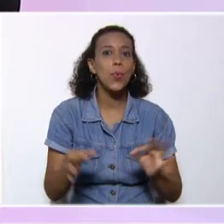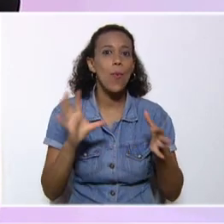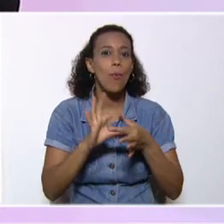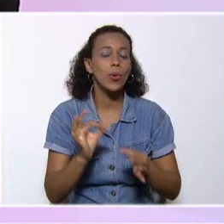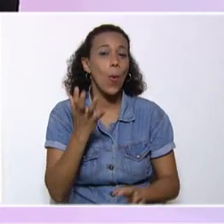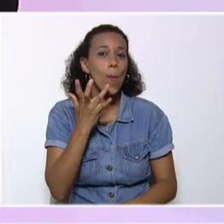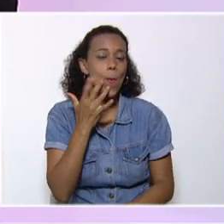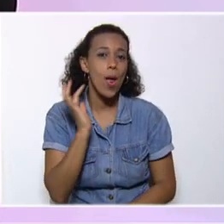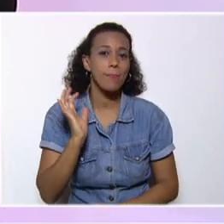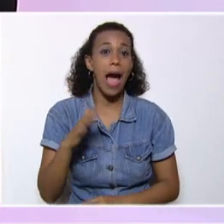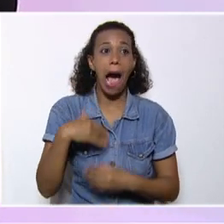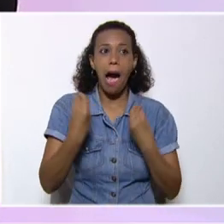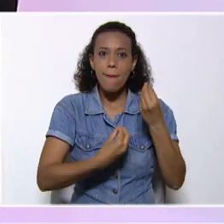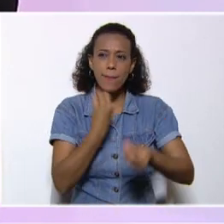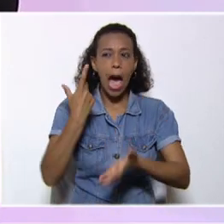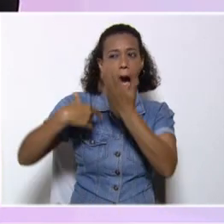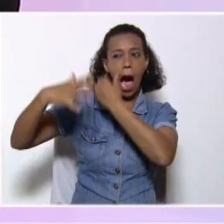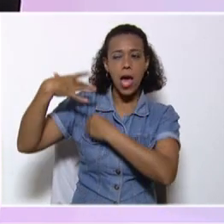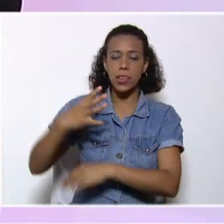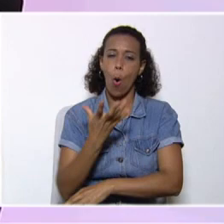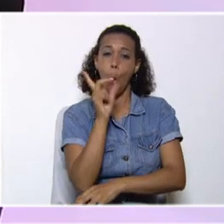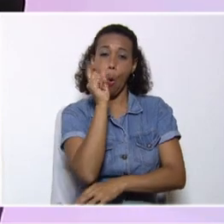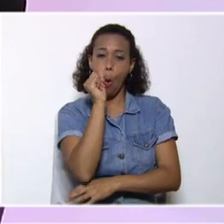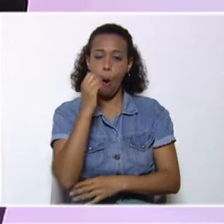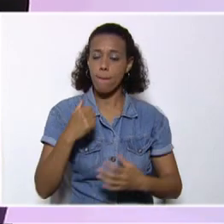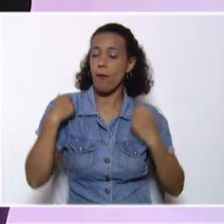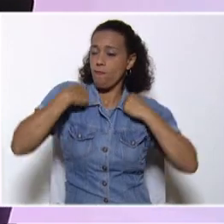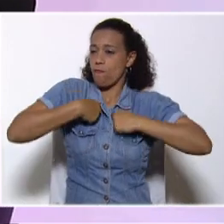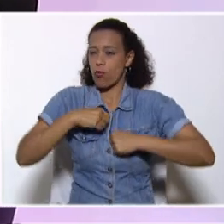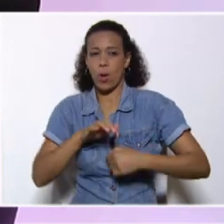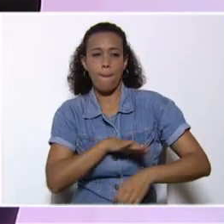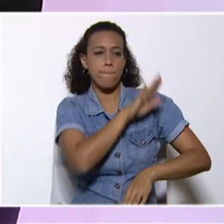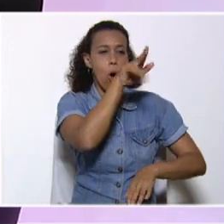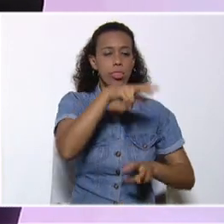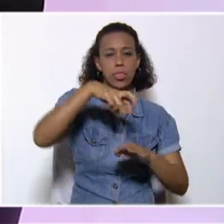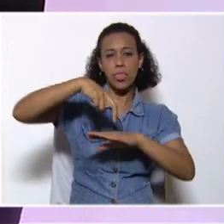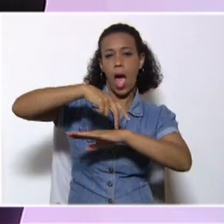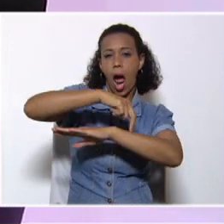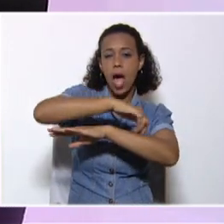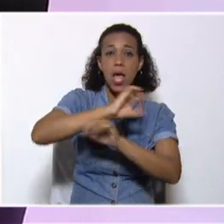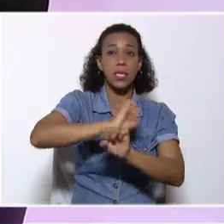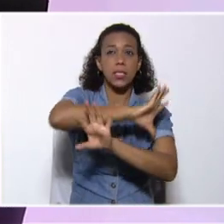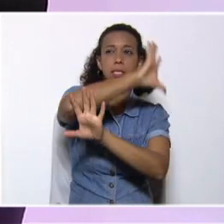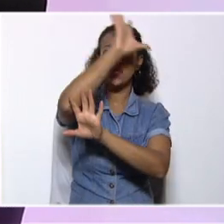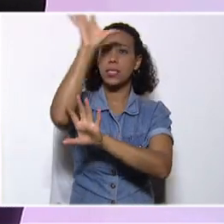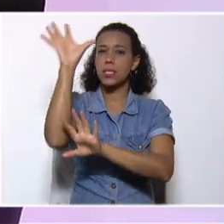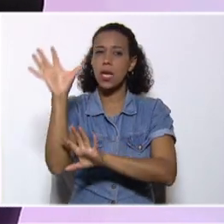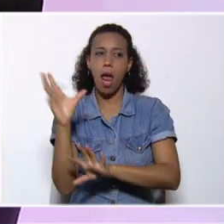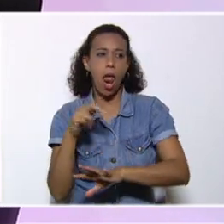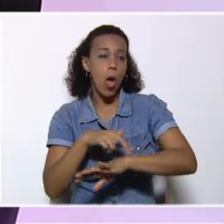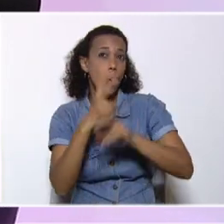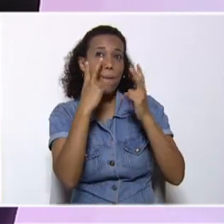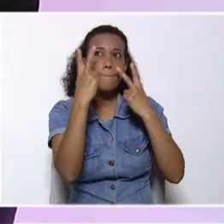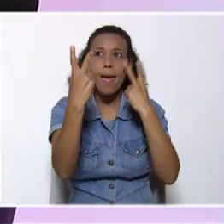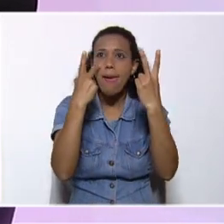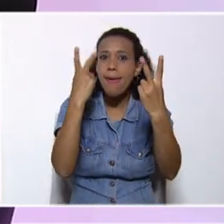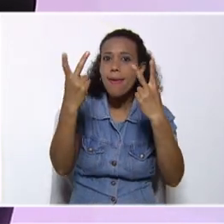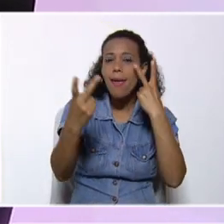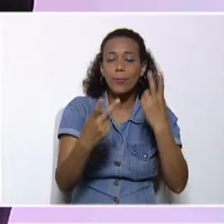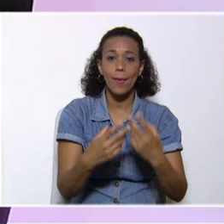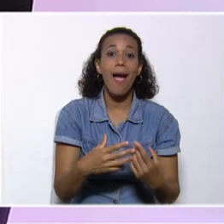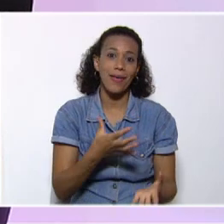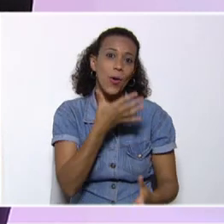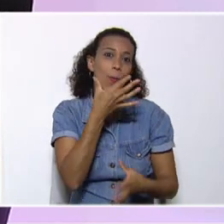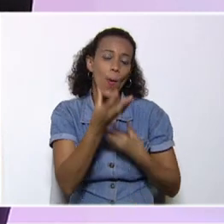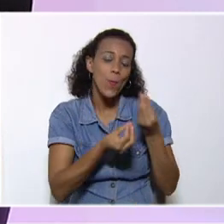Por ejemplo, había una vez un príncipe que iba caminando por las montañas, el cielo estaba azul, lo veíamos con nuestros ojos. Eso